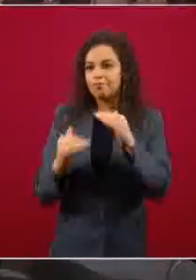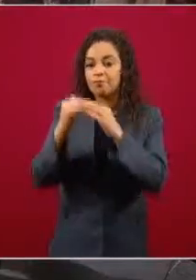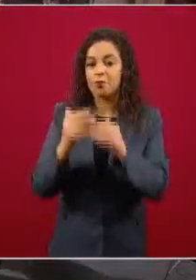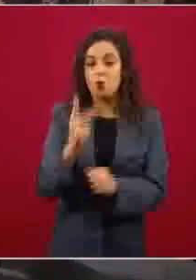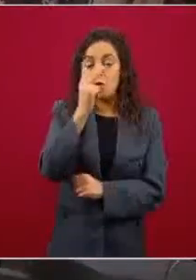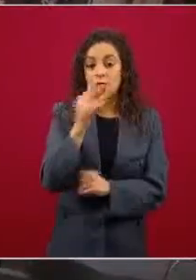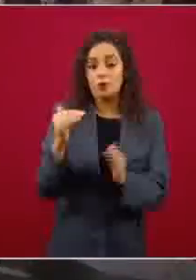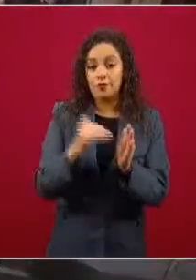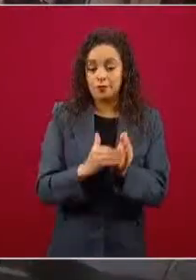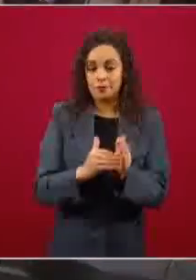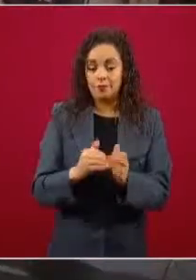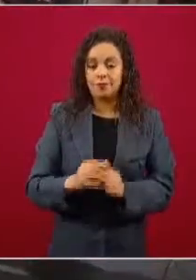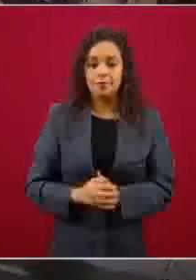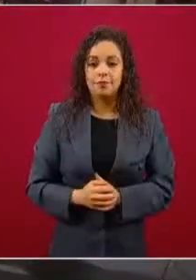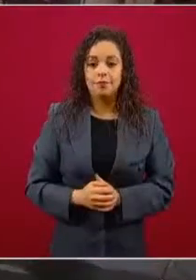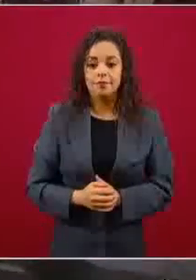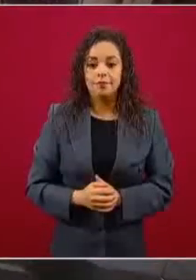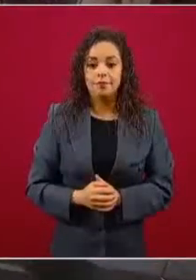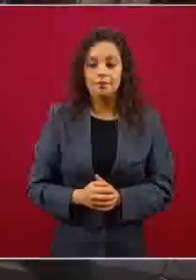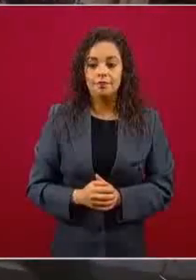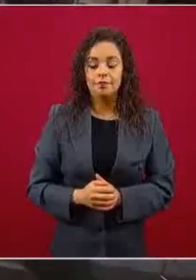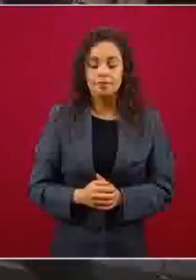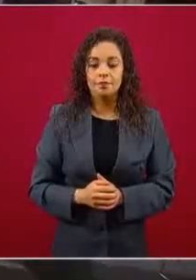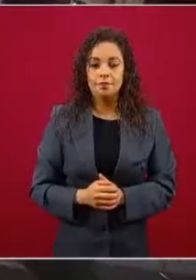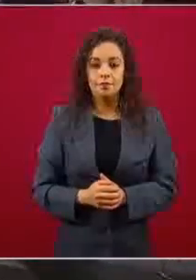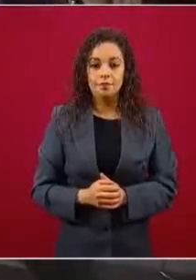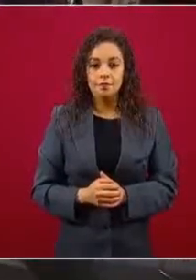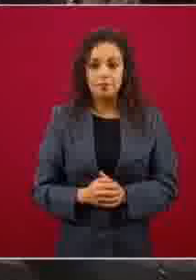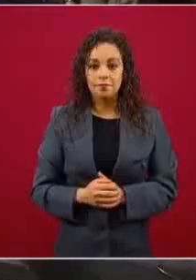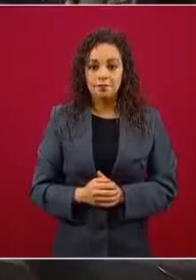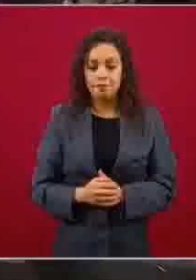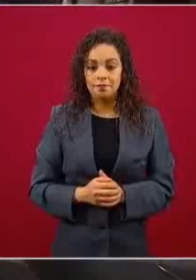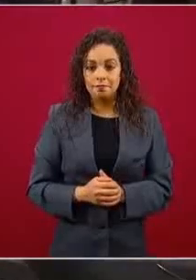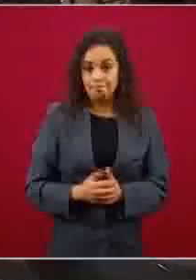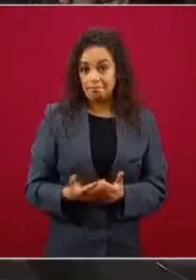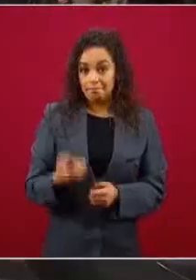O sea, con los 8,000 de Walmart